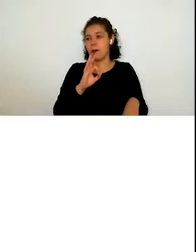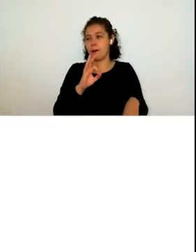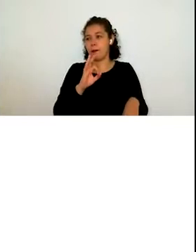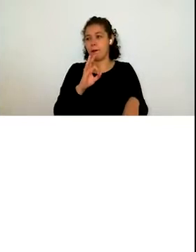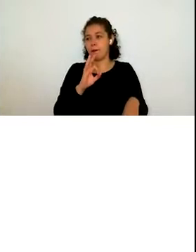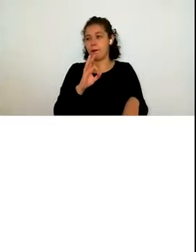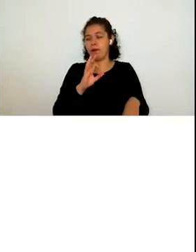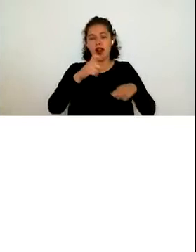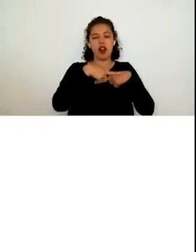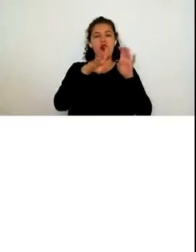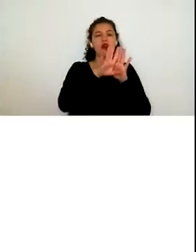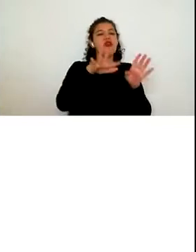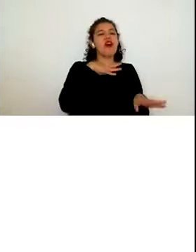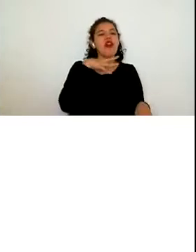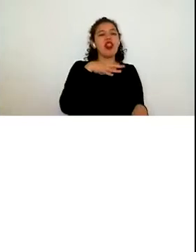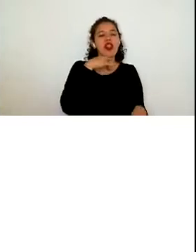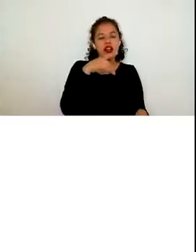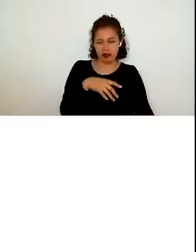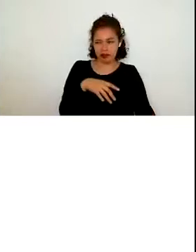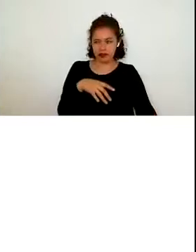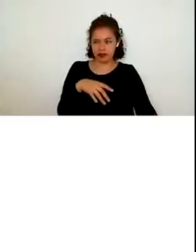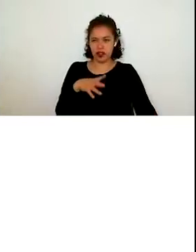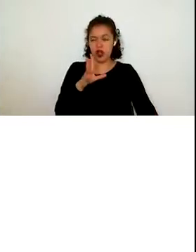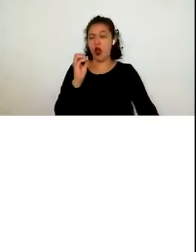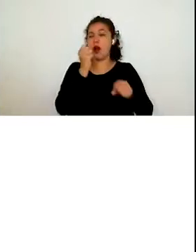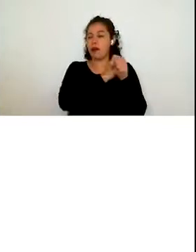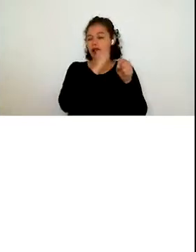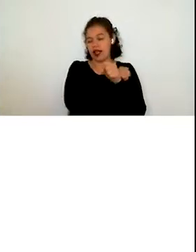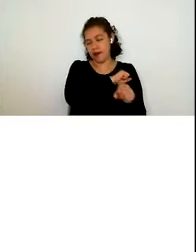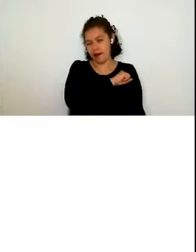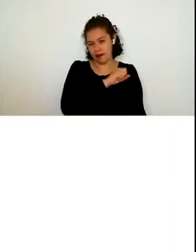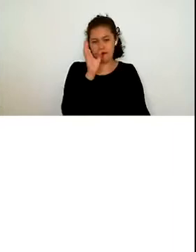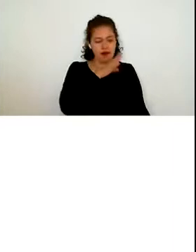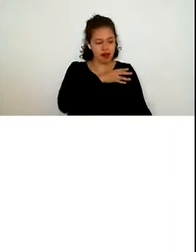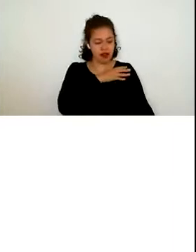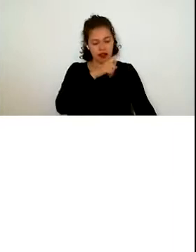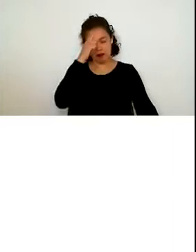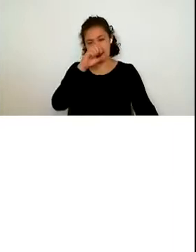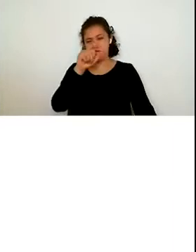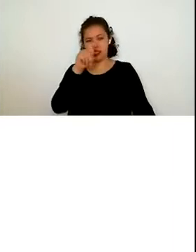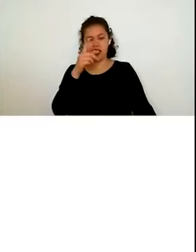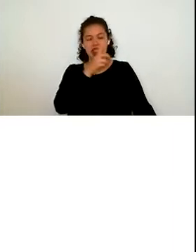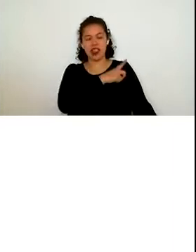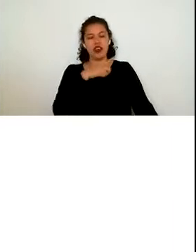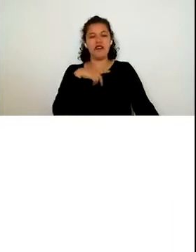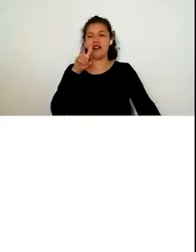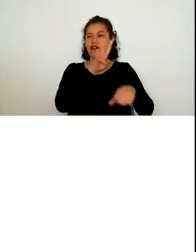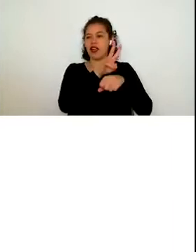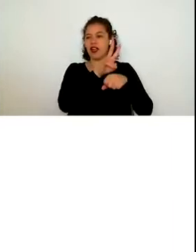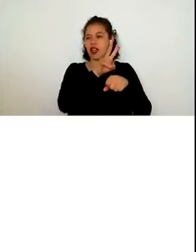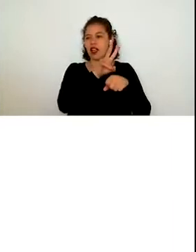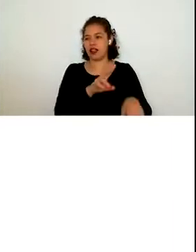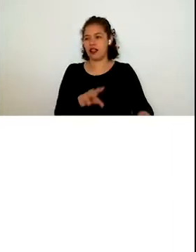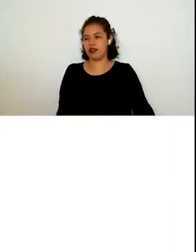algún fraude o malas prácticas. Entonces la vigilancia por parte del SAT es algo que no, bueno, la